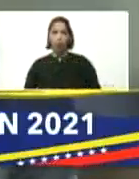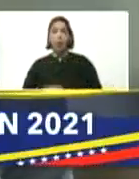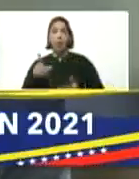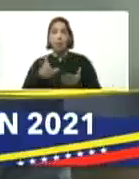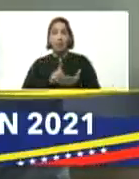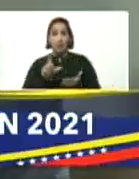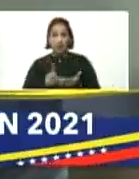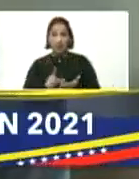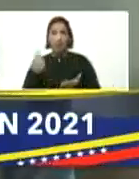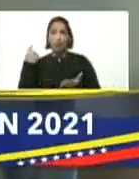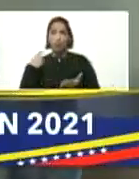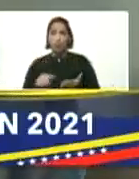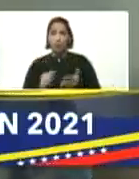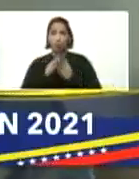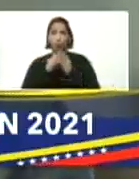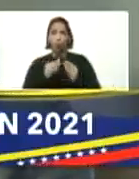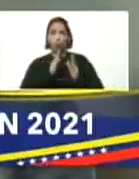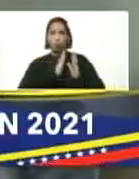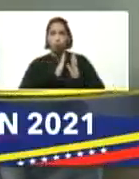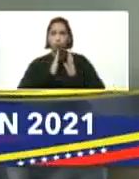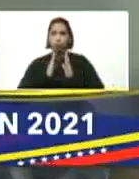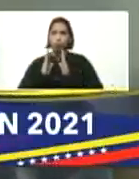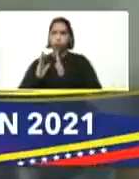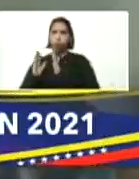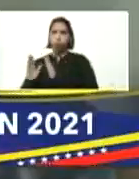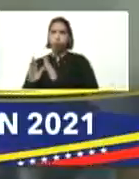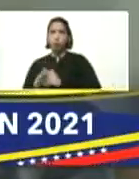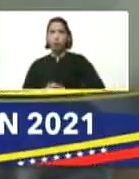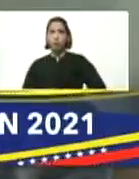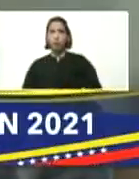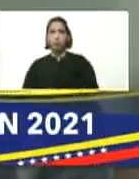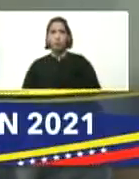que tiene sus partes, por supuesto,